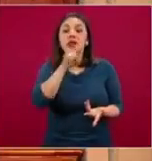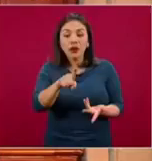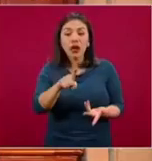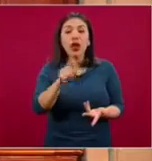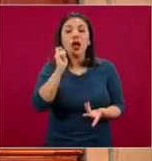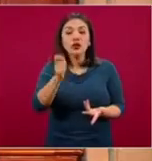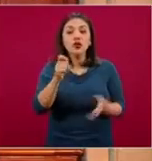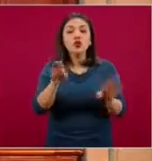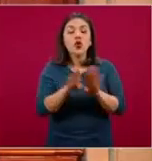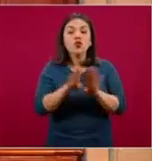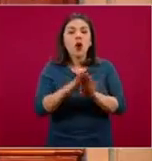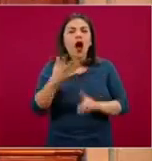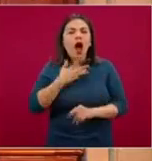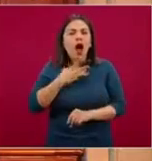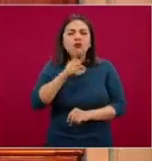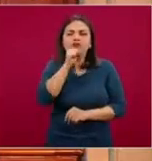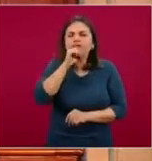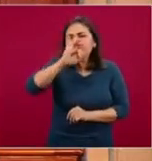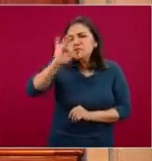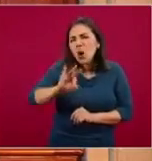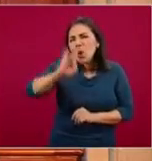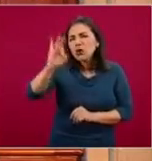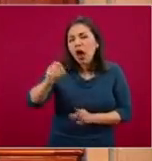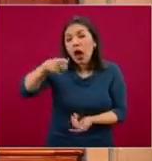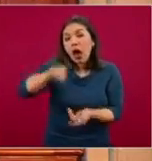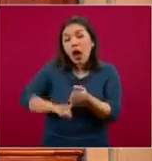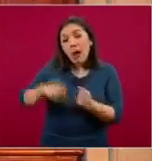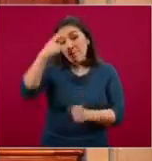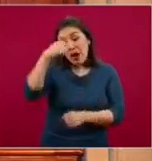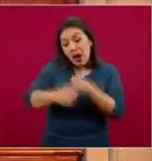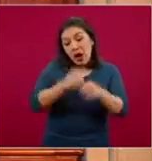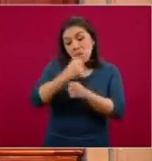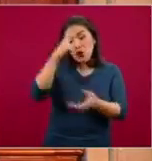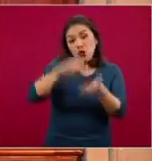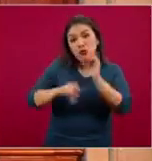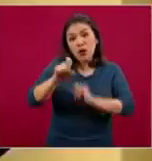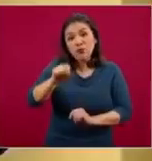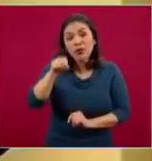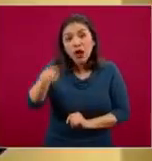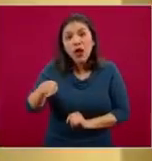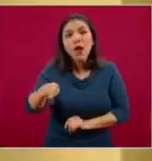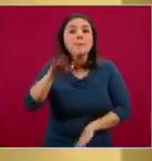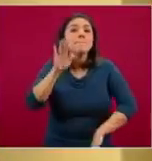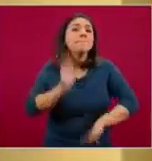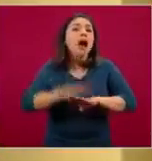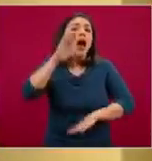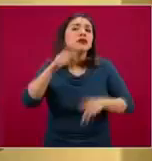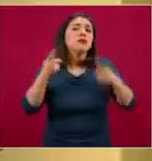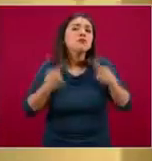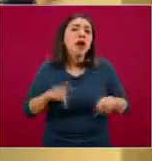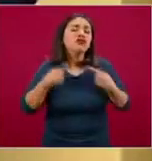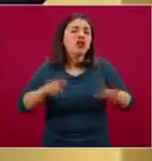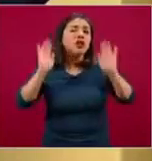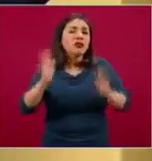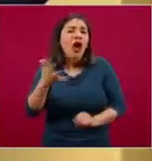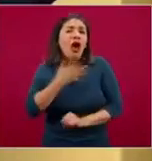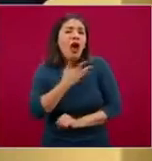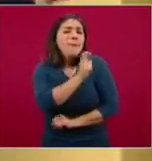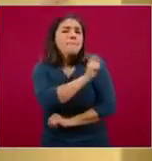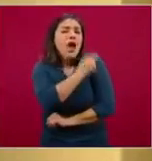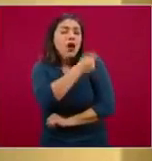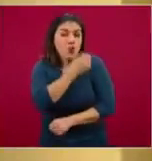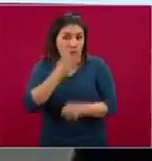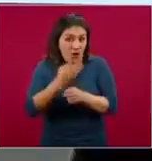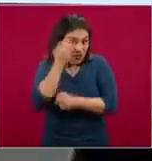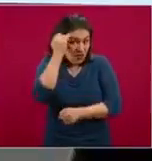que está en un porcentaje, representa para el 2020 una mayor cantidad de personas vacunadas. Esta